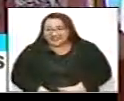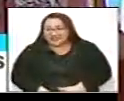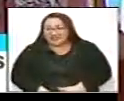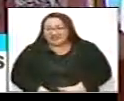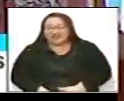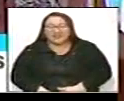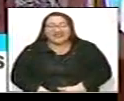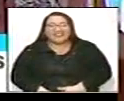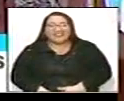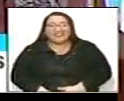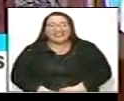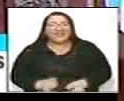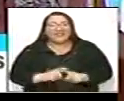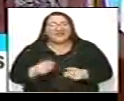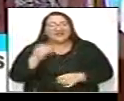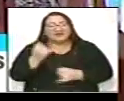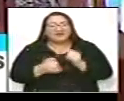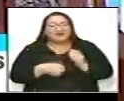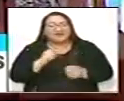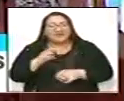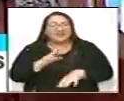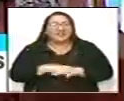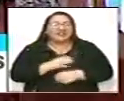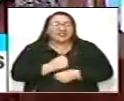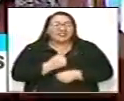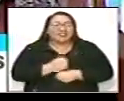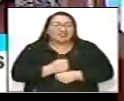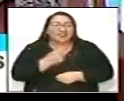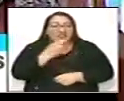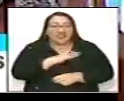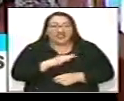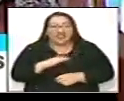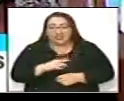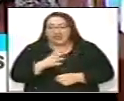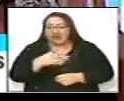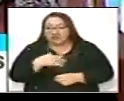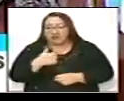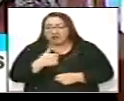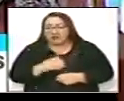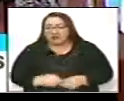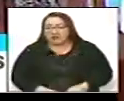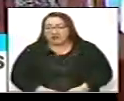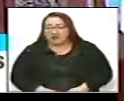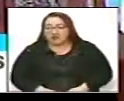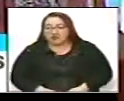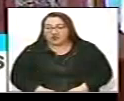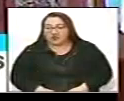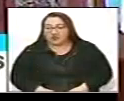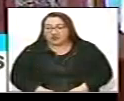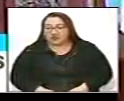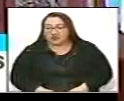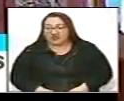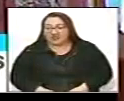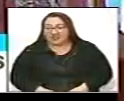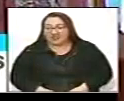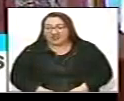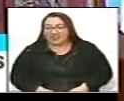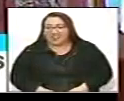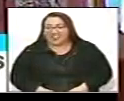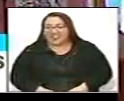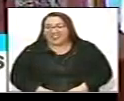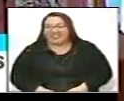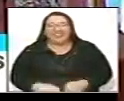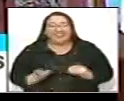pero lo último que ha dicho, incluso sobre trabajo de las criaturas, me parece muy equilibrado, y ahí está mi reconciliación.